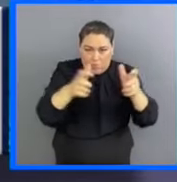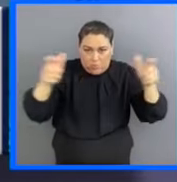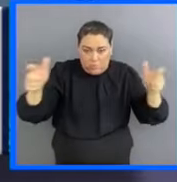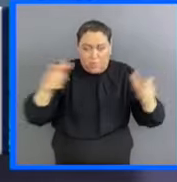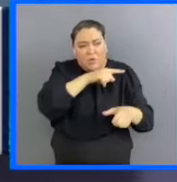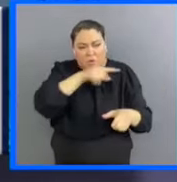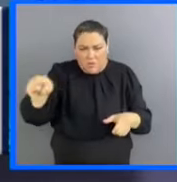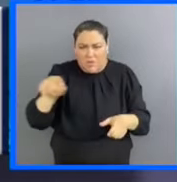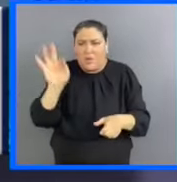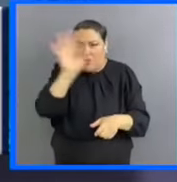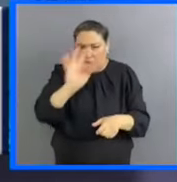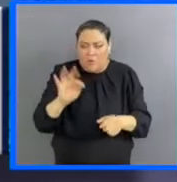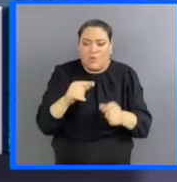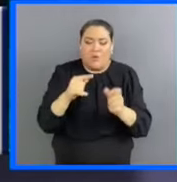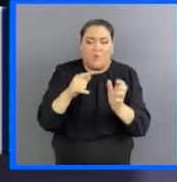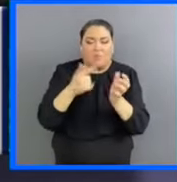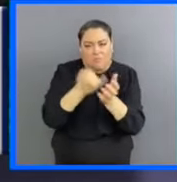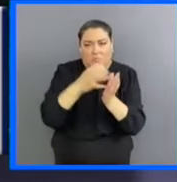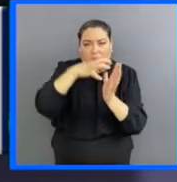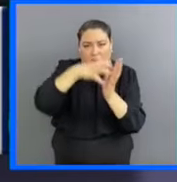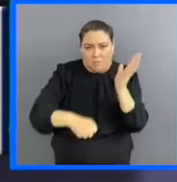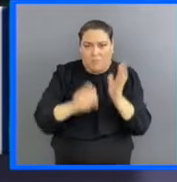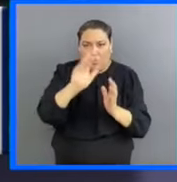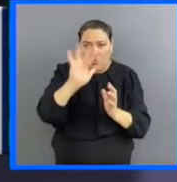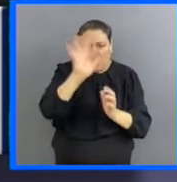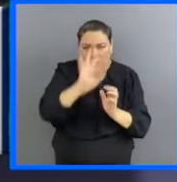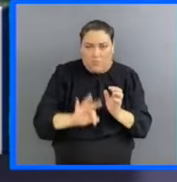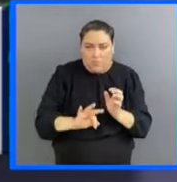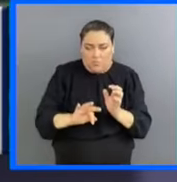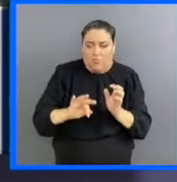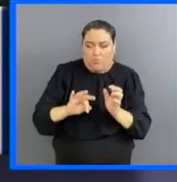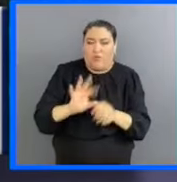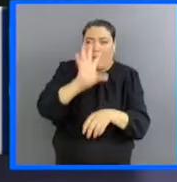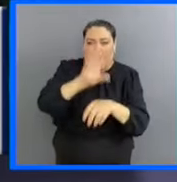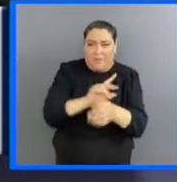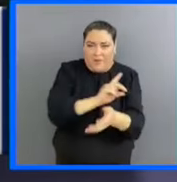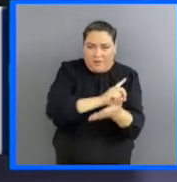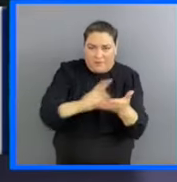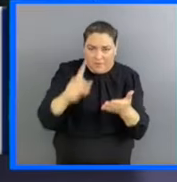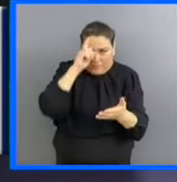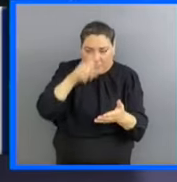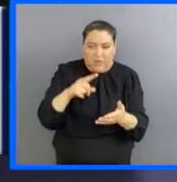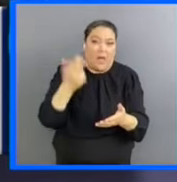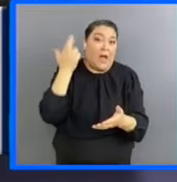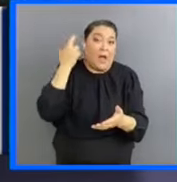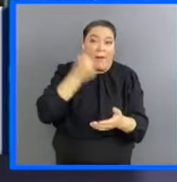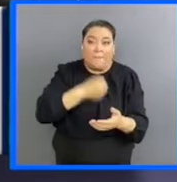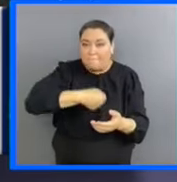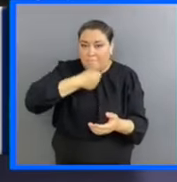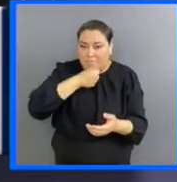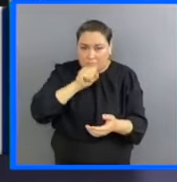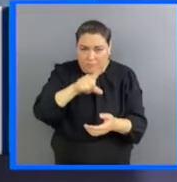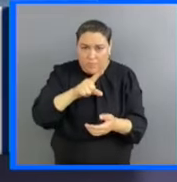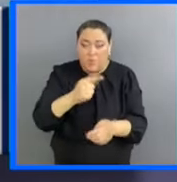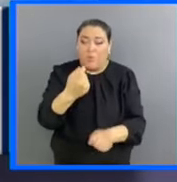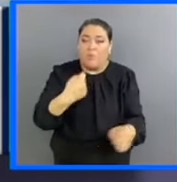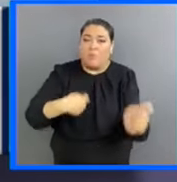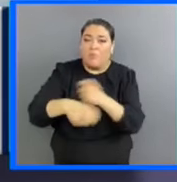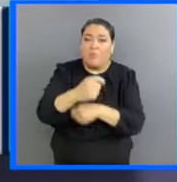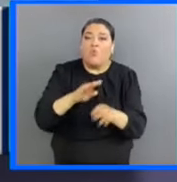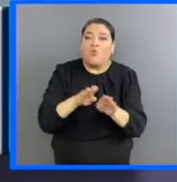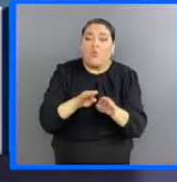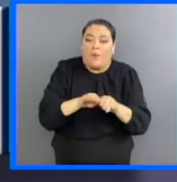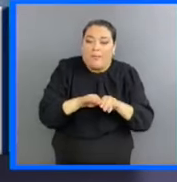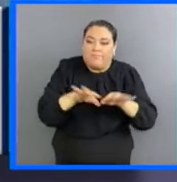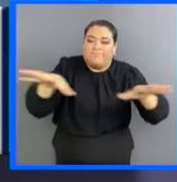de 50% en el pago anual de los derechos del espectro radioeléctrico, a cambio del despliegue de cobertura en zonas